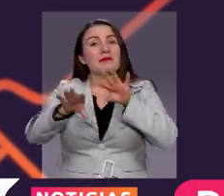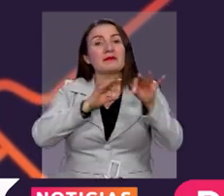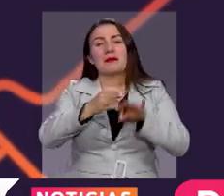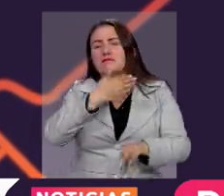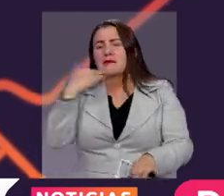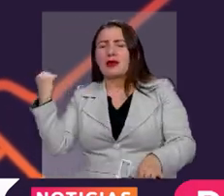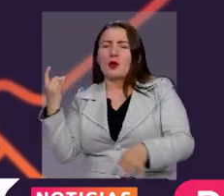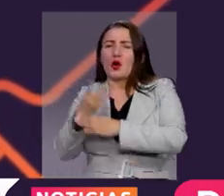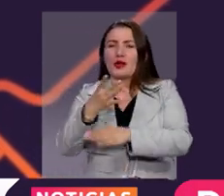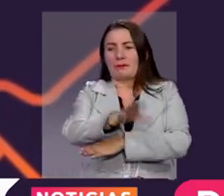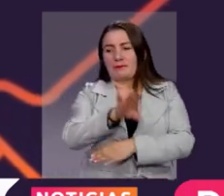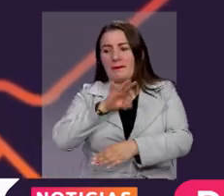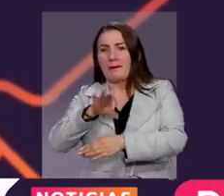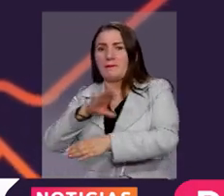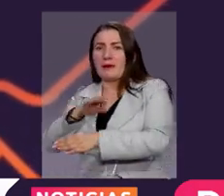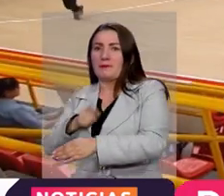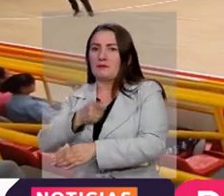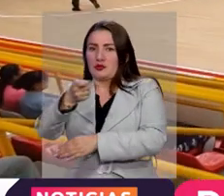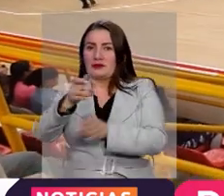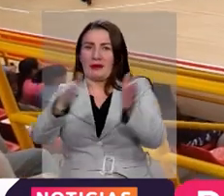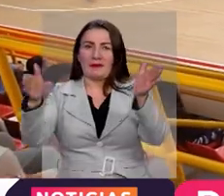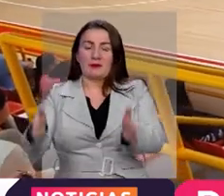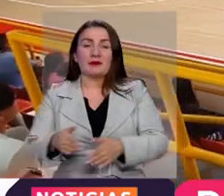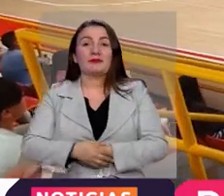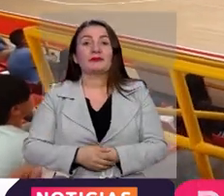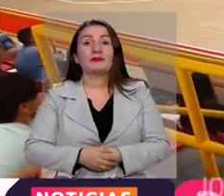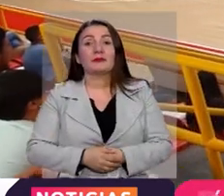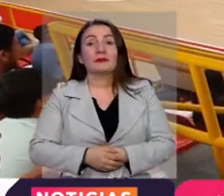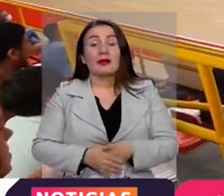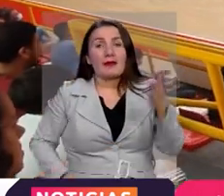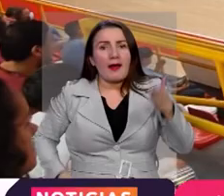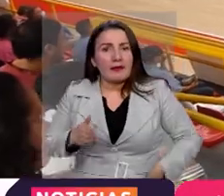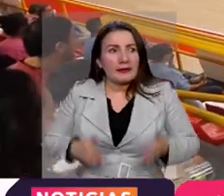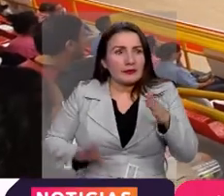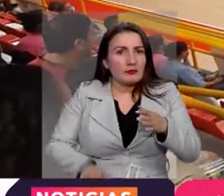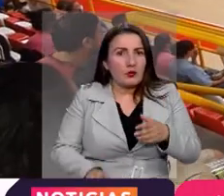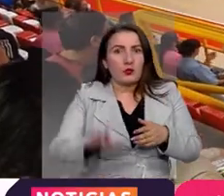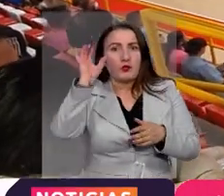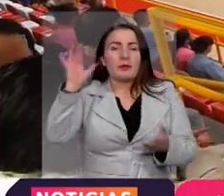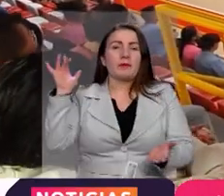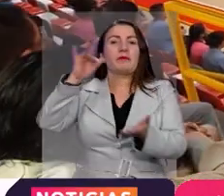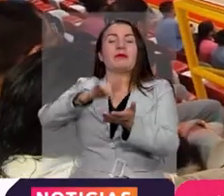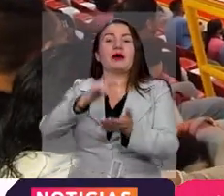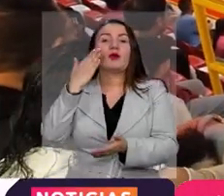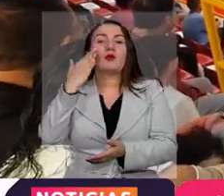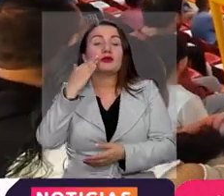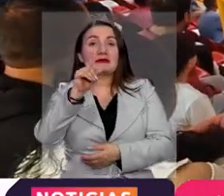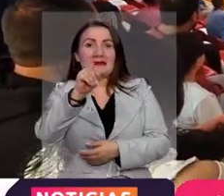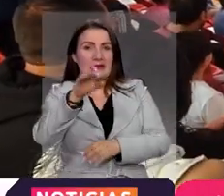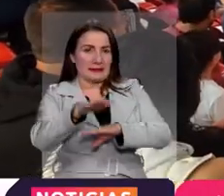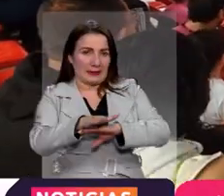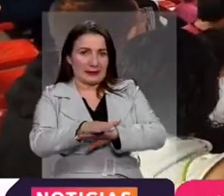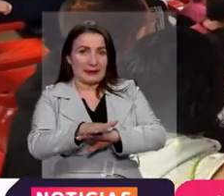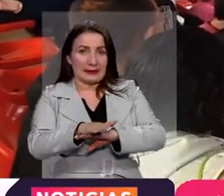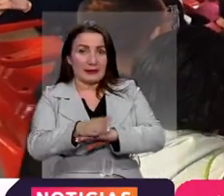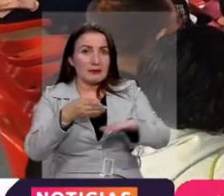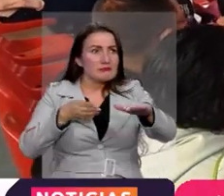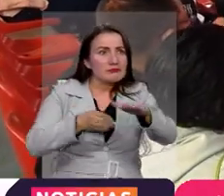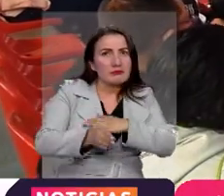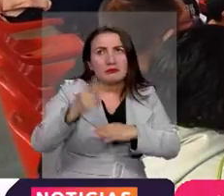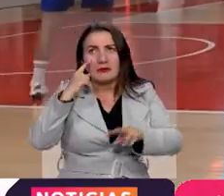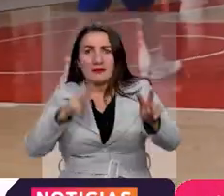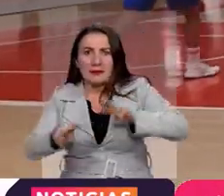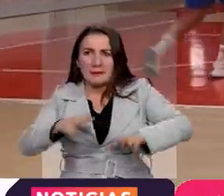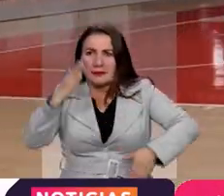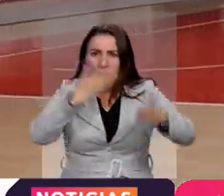los mejores jugadores para esta próxima temporada. Los atletas deben estar presentes en el Coliseo a partir de las 6 de la tarde, donde tendrán que